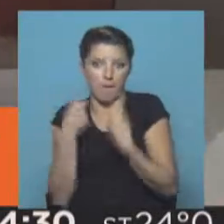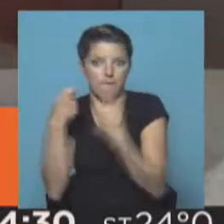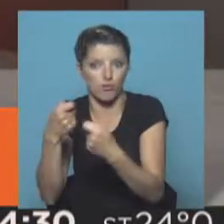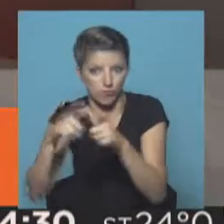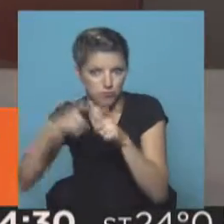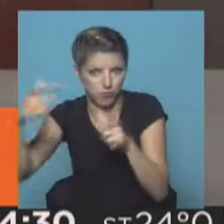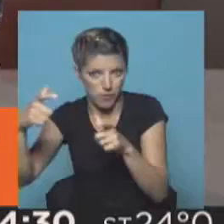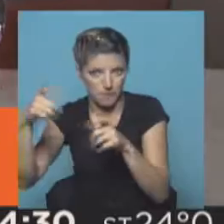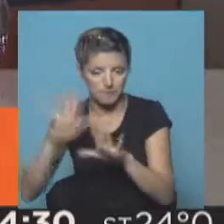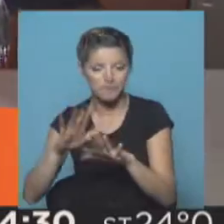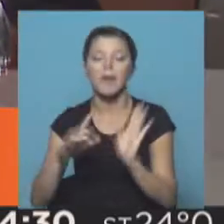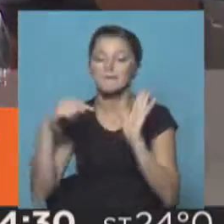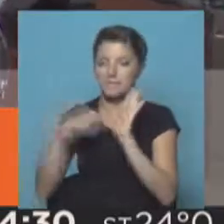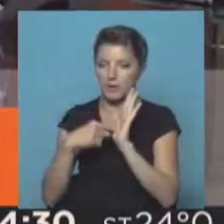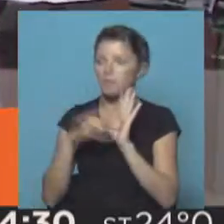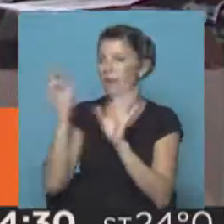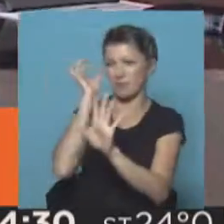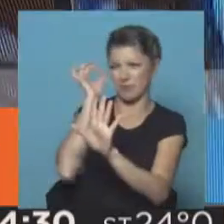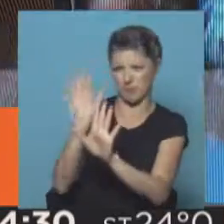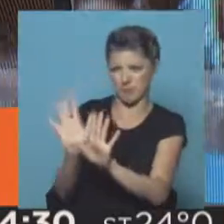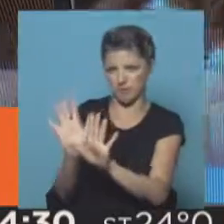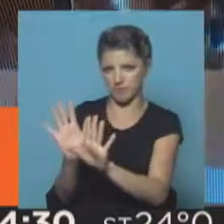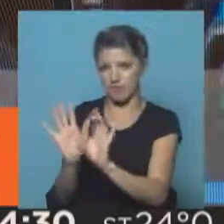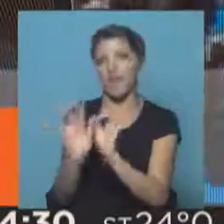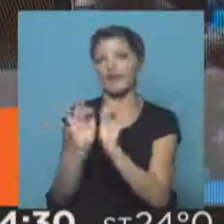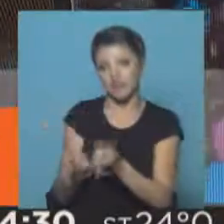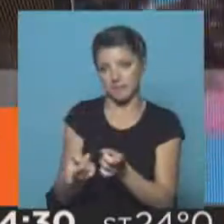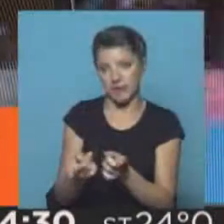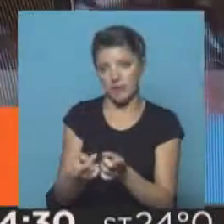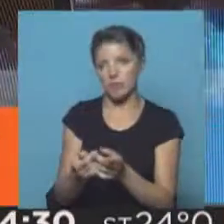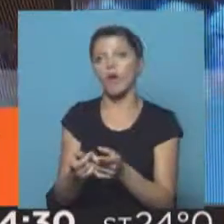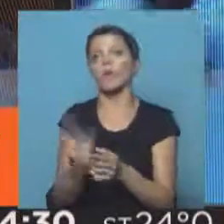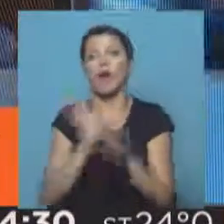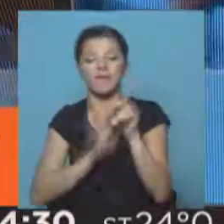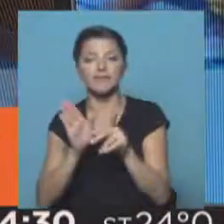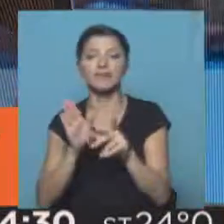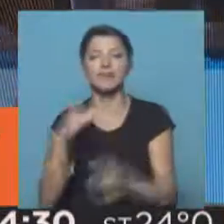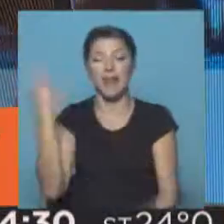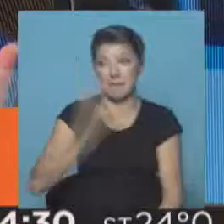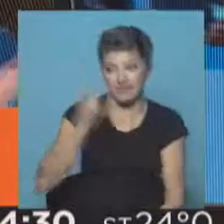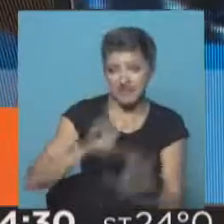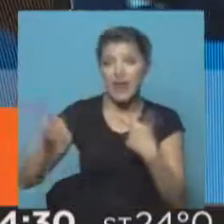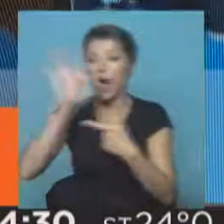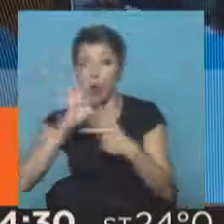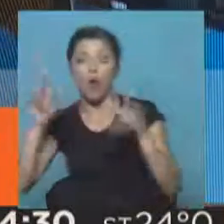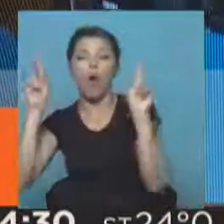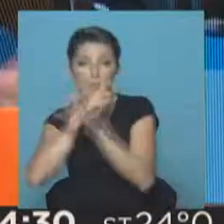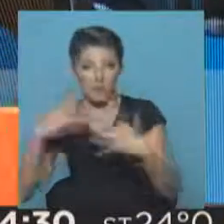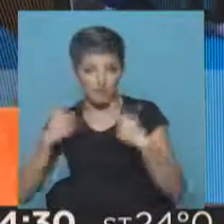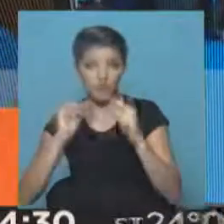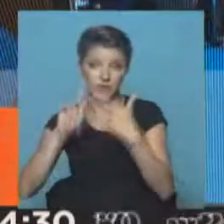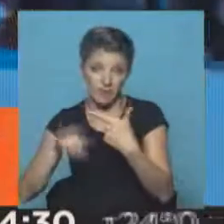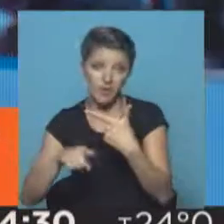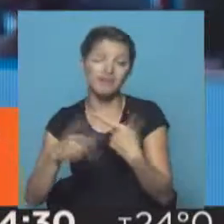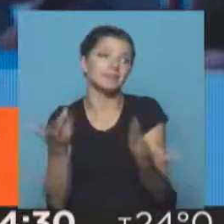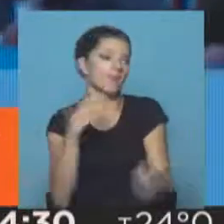sentido. Pero una cosa... Sí, pero perdón, la debilidad también se paga. Oh, claro, o sea, porque mentira no estás y la debilidad, en condiciones sí, supuestamente no en condiciones. De asumir el